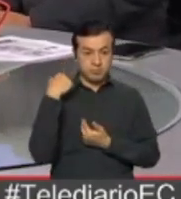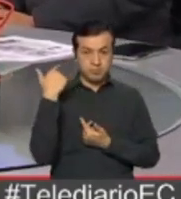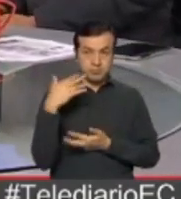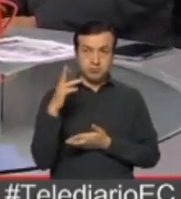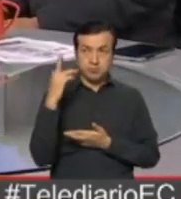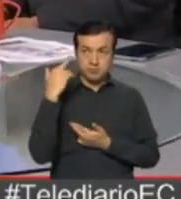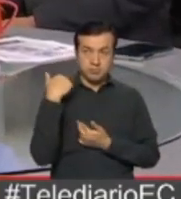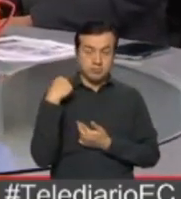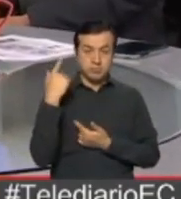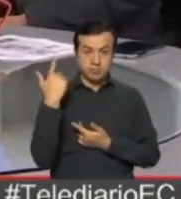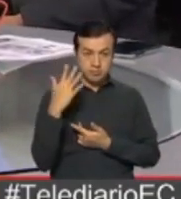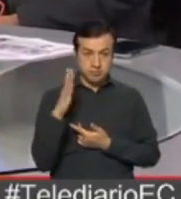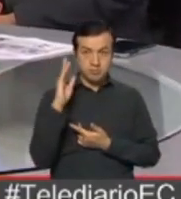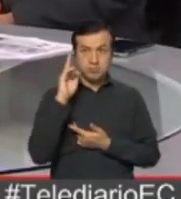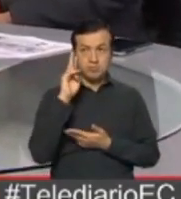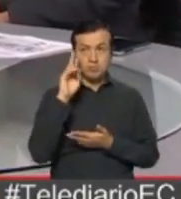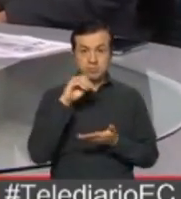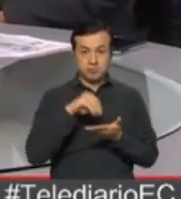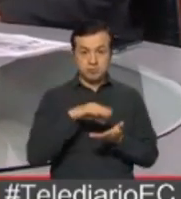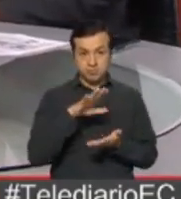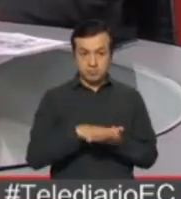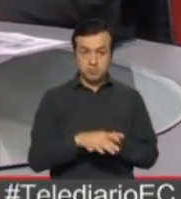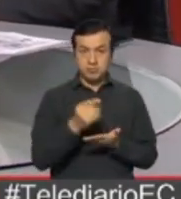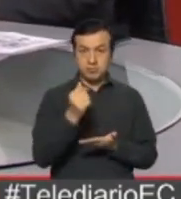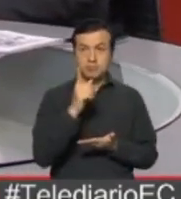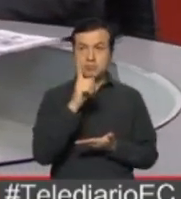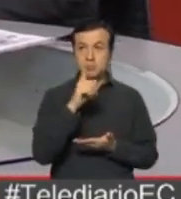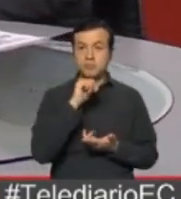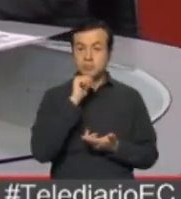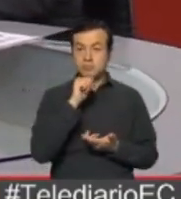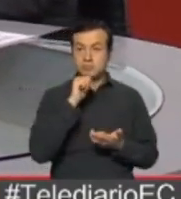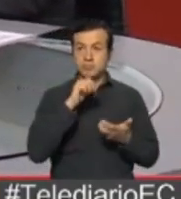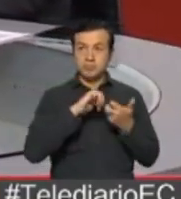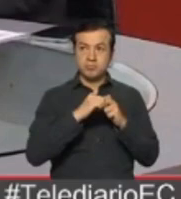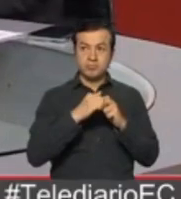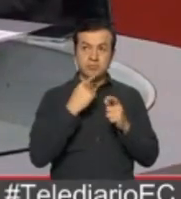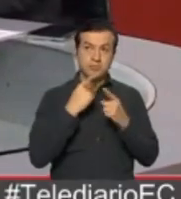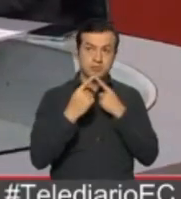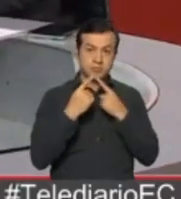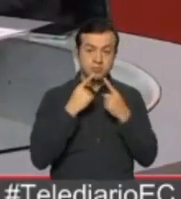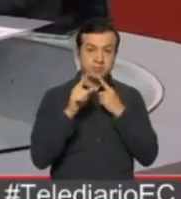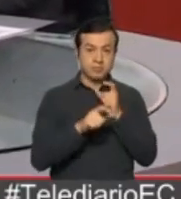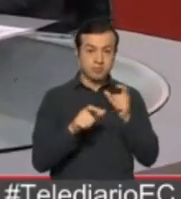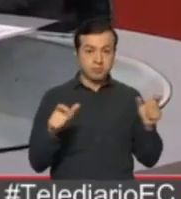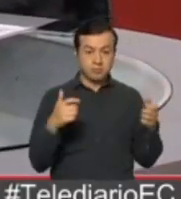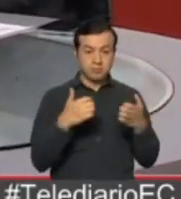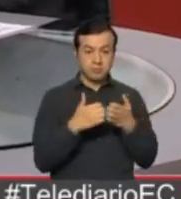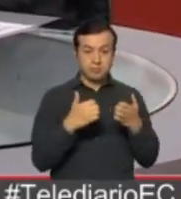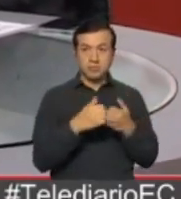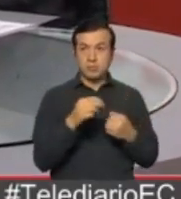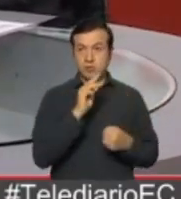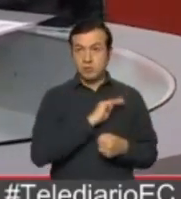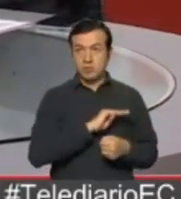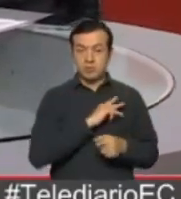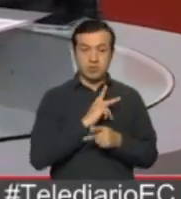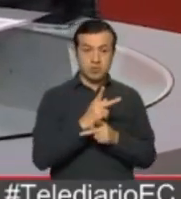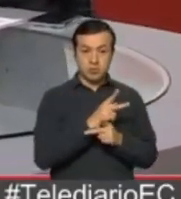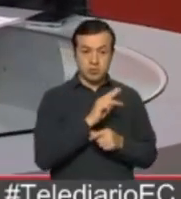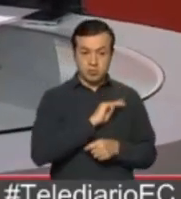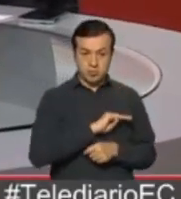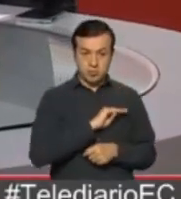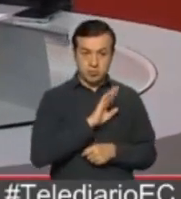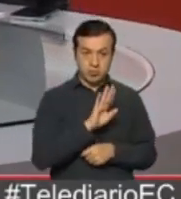que incluye la aplicación de la tarifa ese es un nudo crítico y eso estamos en diálogo con la gente con el equipo del municipio el consejo el municipio